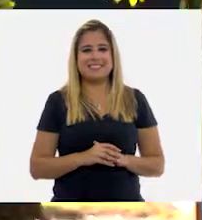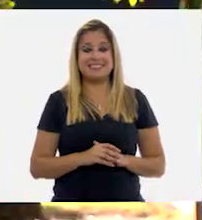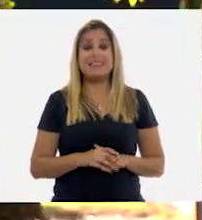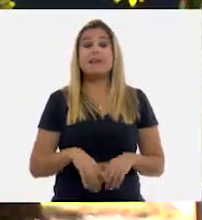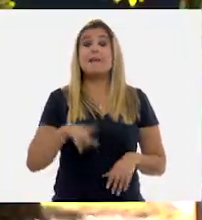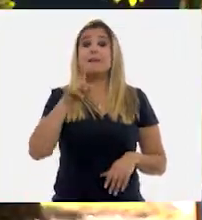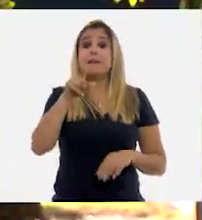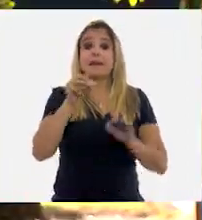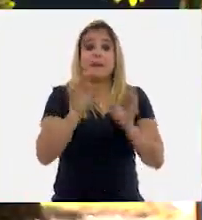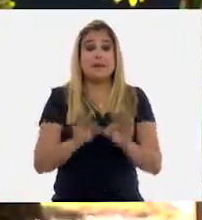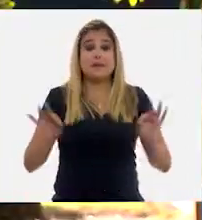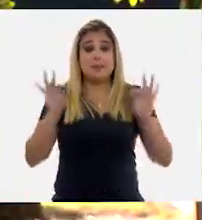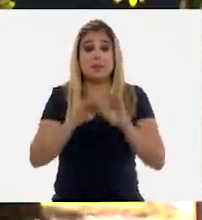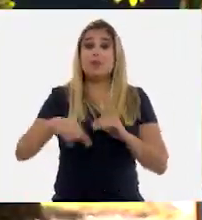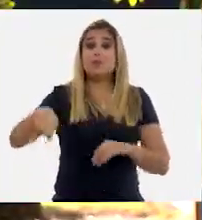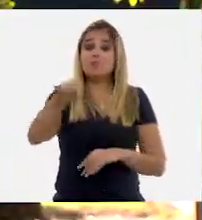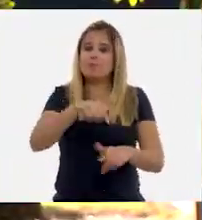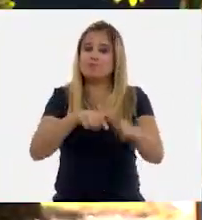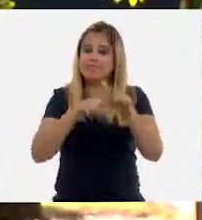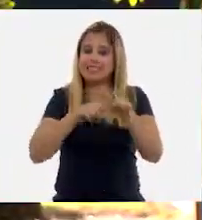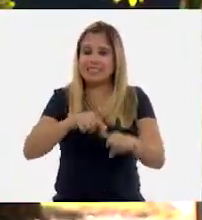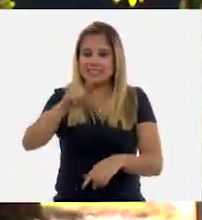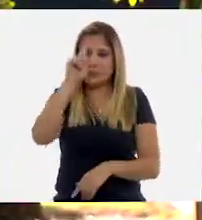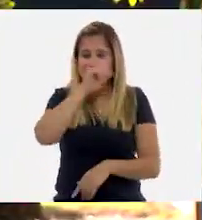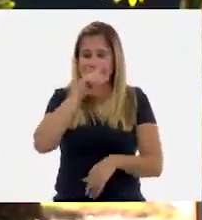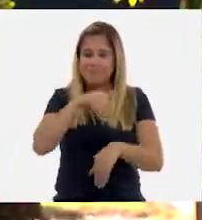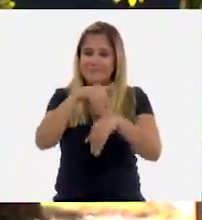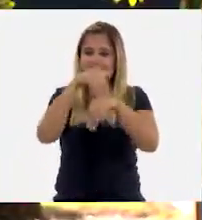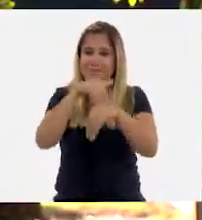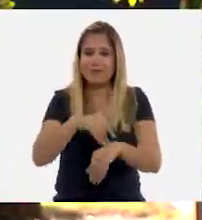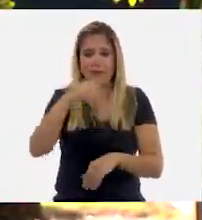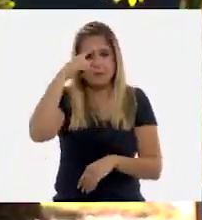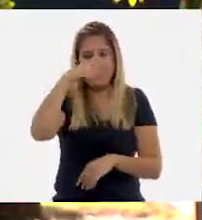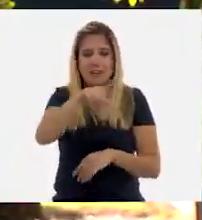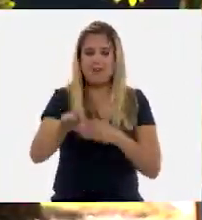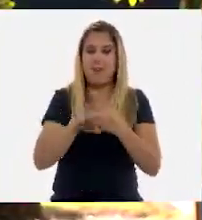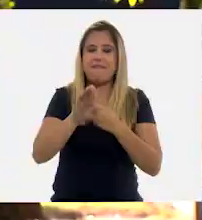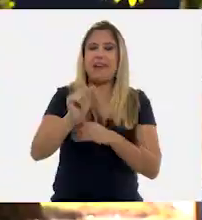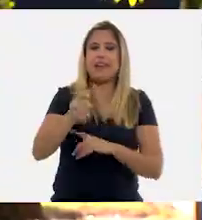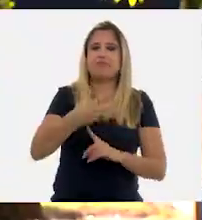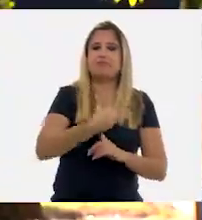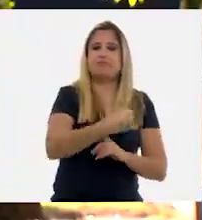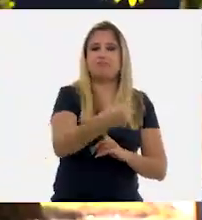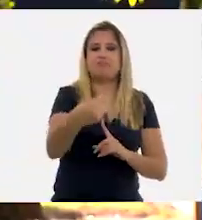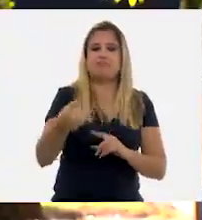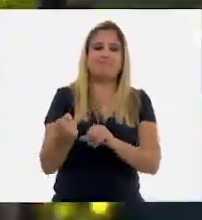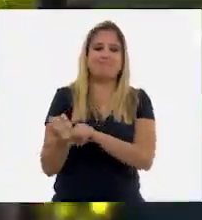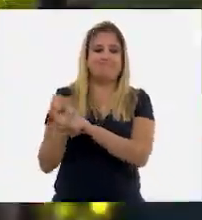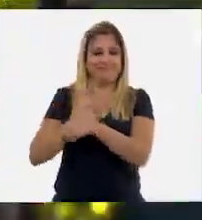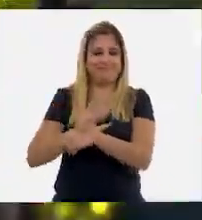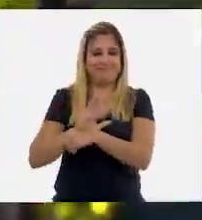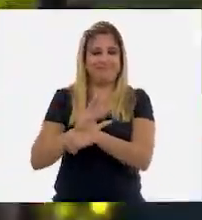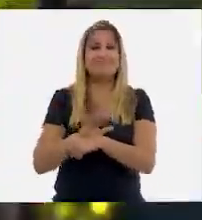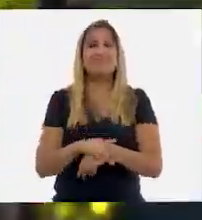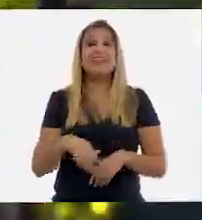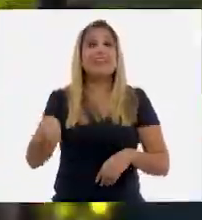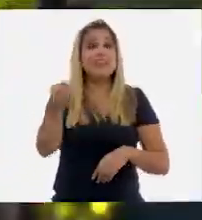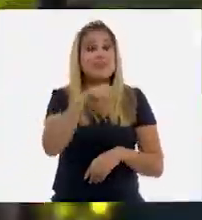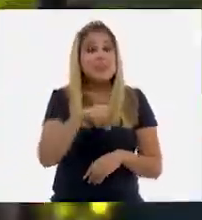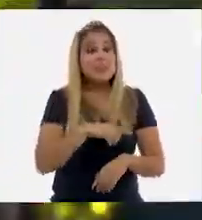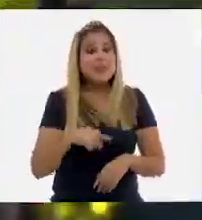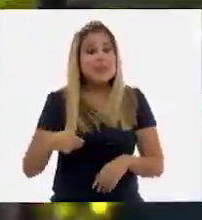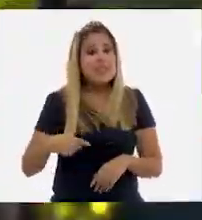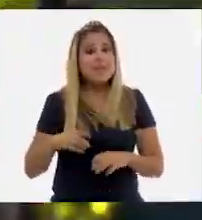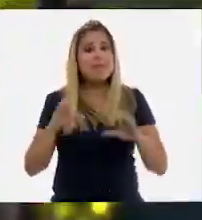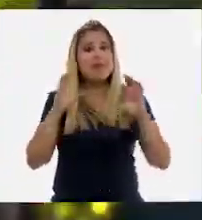Es muy importante continuar con las recomendaciones para evitar contagios de COVID. Trata de